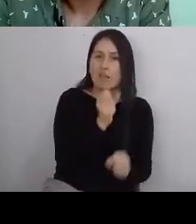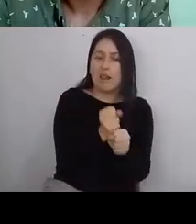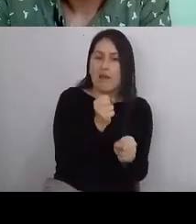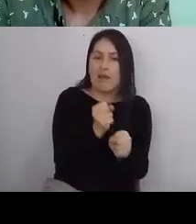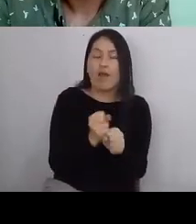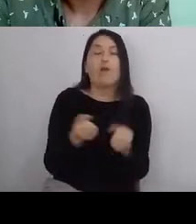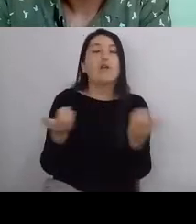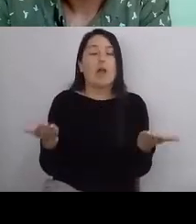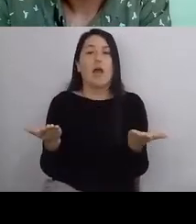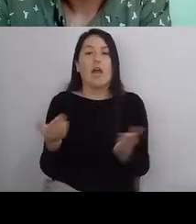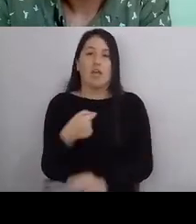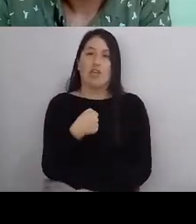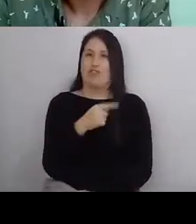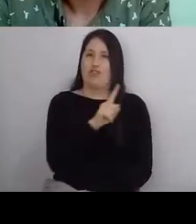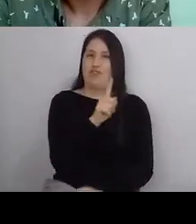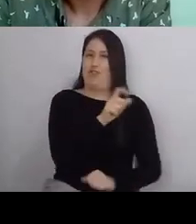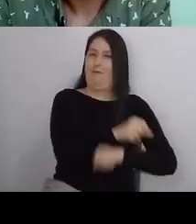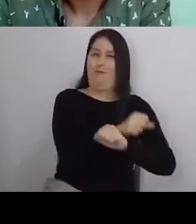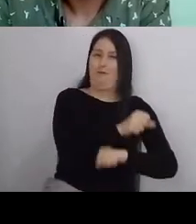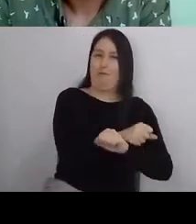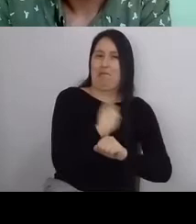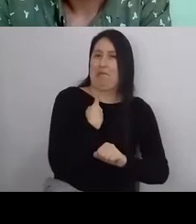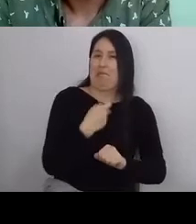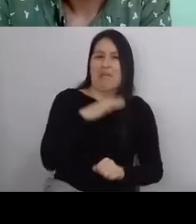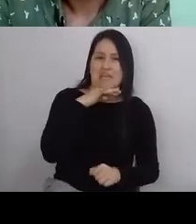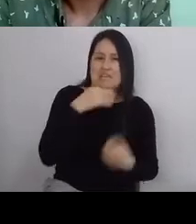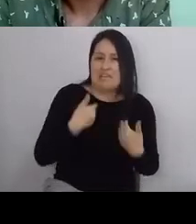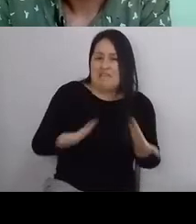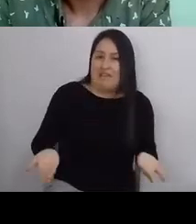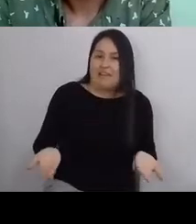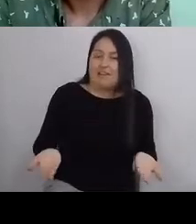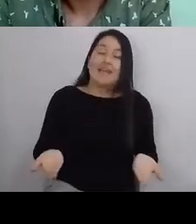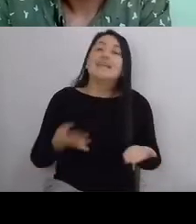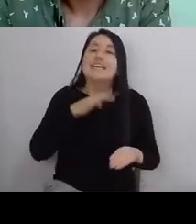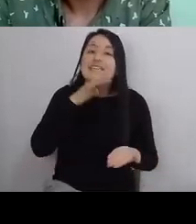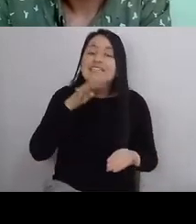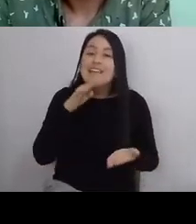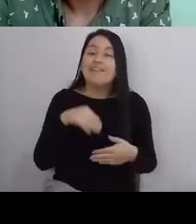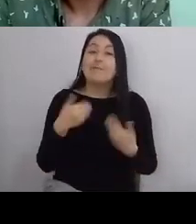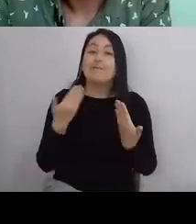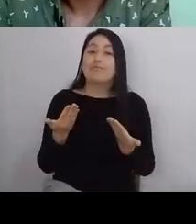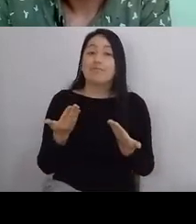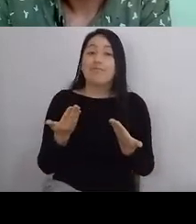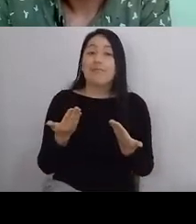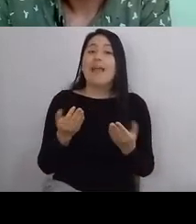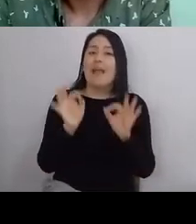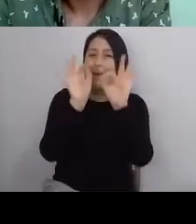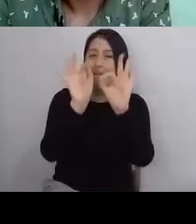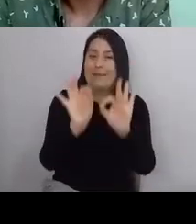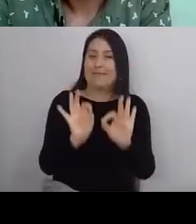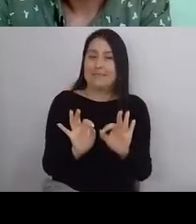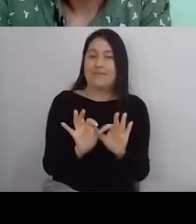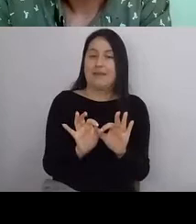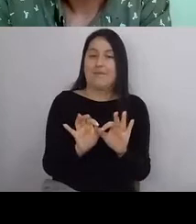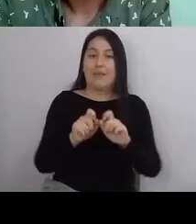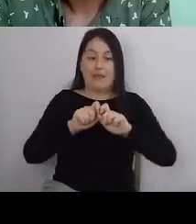ok, yo no soy futbolista, ¿de qué me sirve esto? ¿Ya? Y sirve de manera bastante específica. Y en la lámina